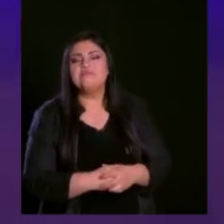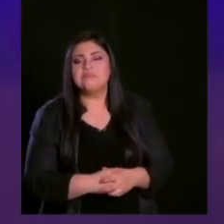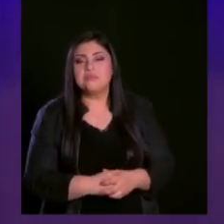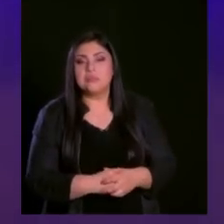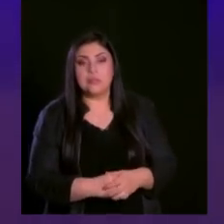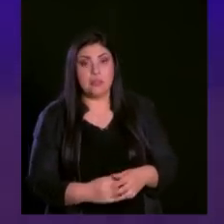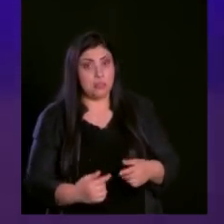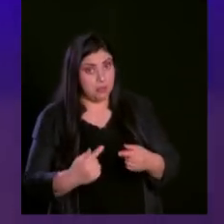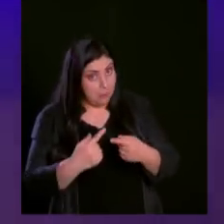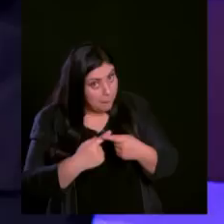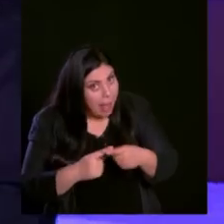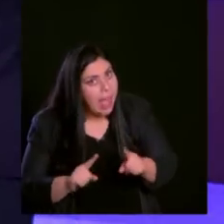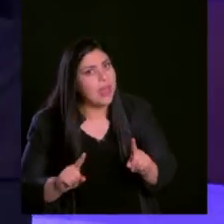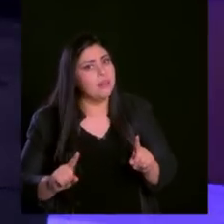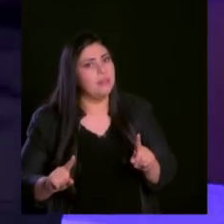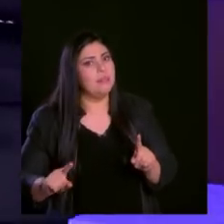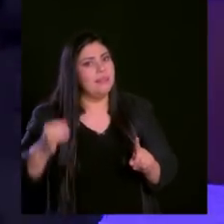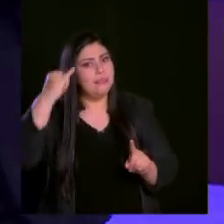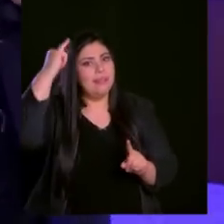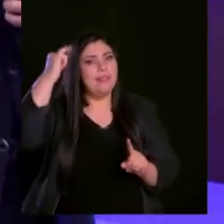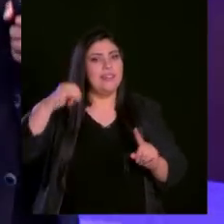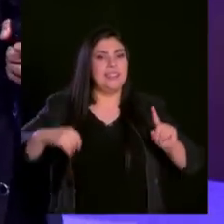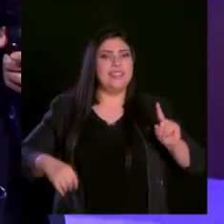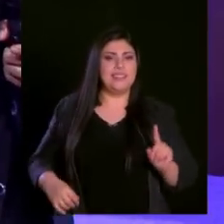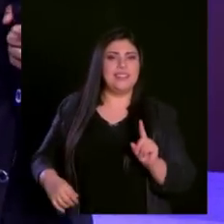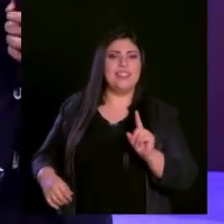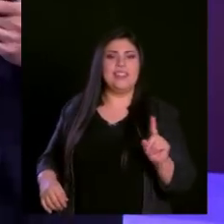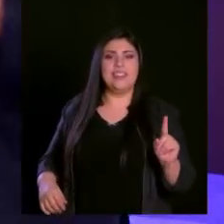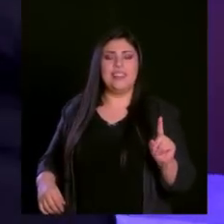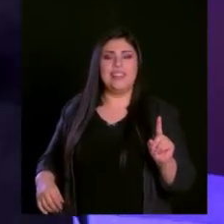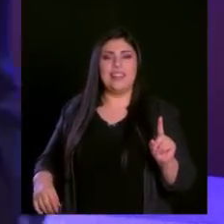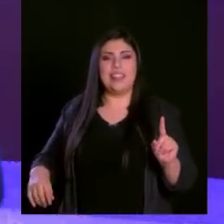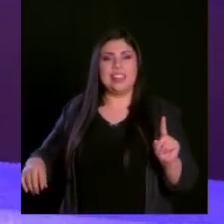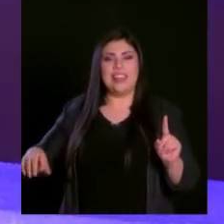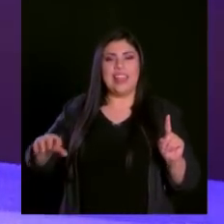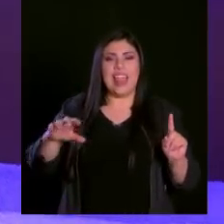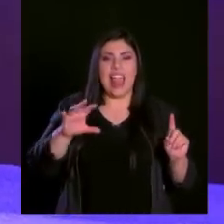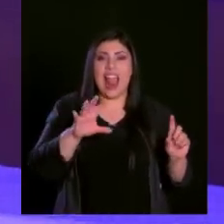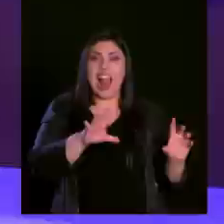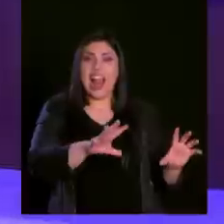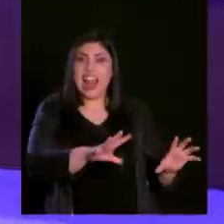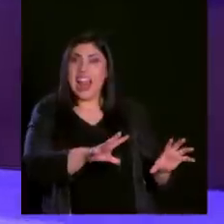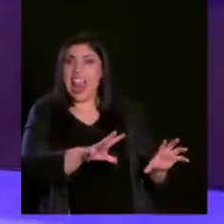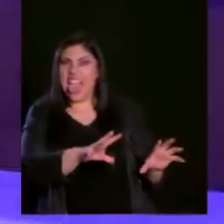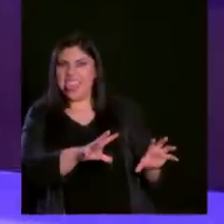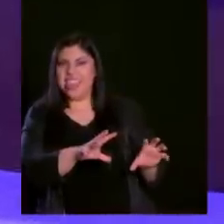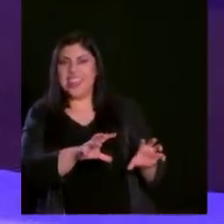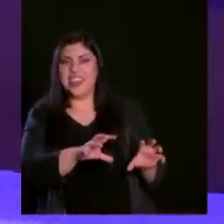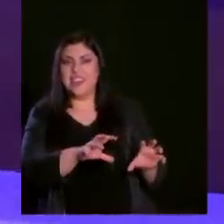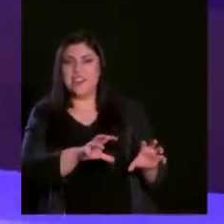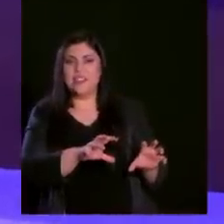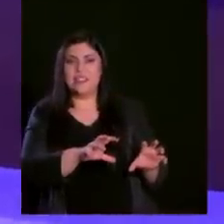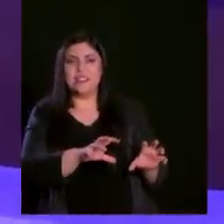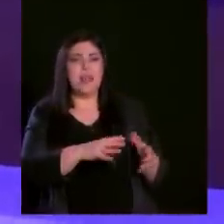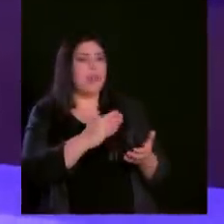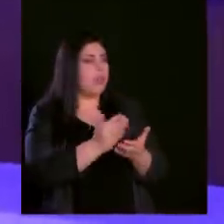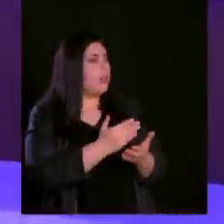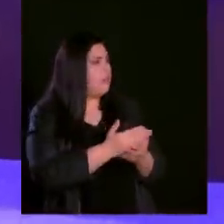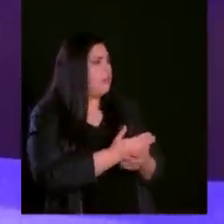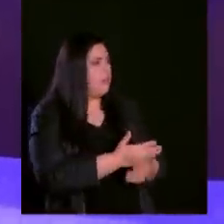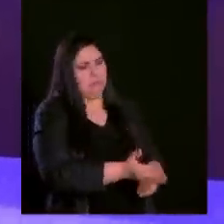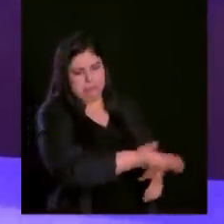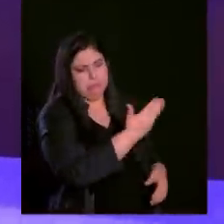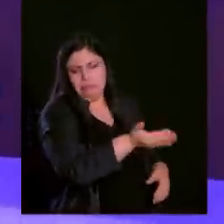Ah pero si el ladrón vio la Biblia y dijo no Quédate la léela yo ya tengo una